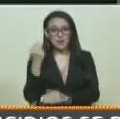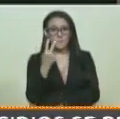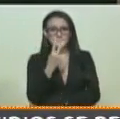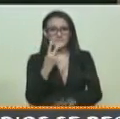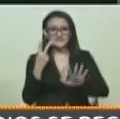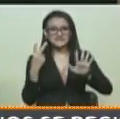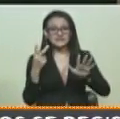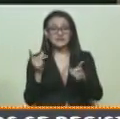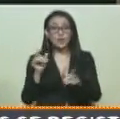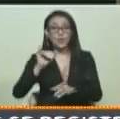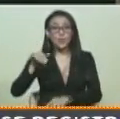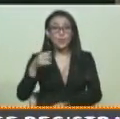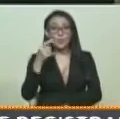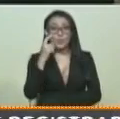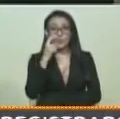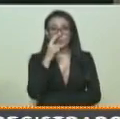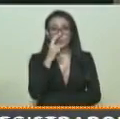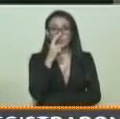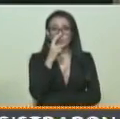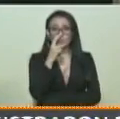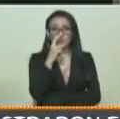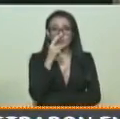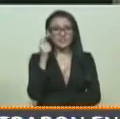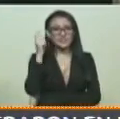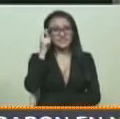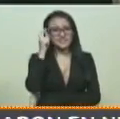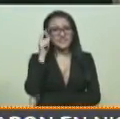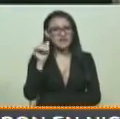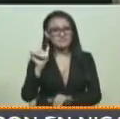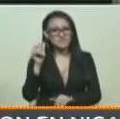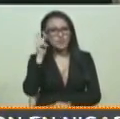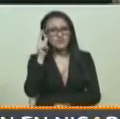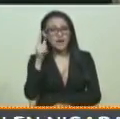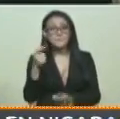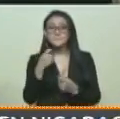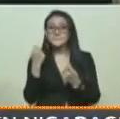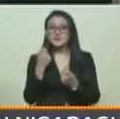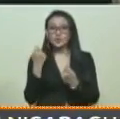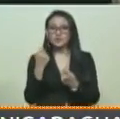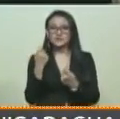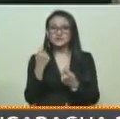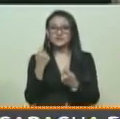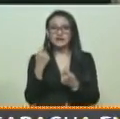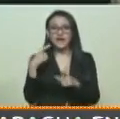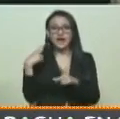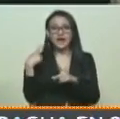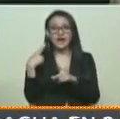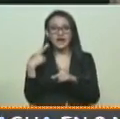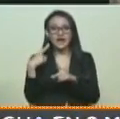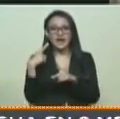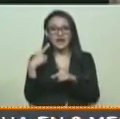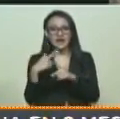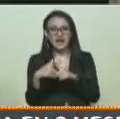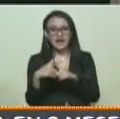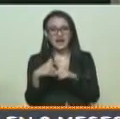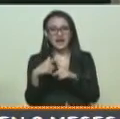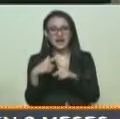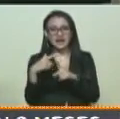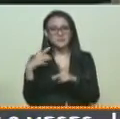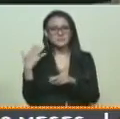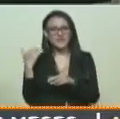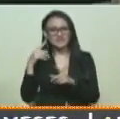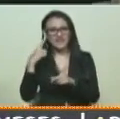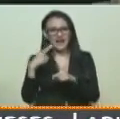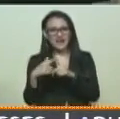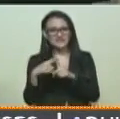junio, día del periodista, donde un exfuncionario del CICPC